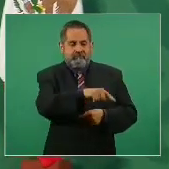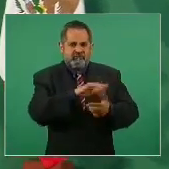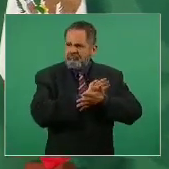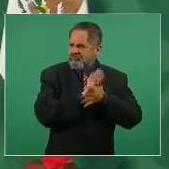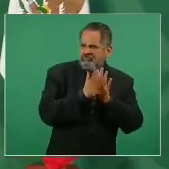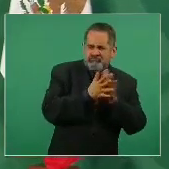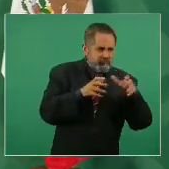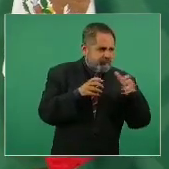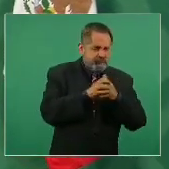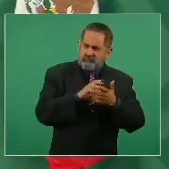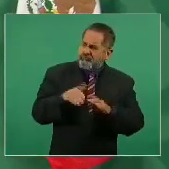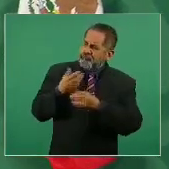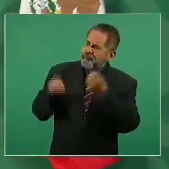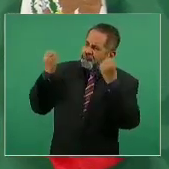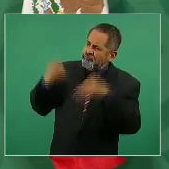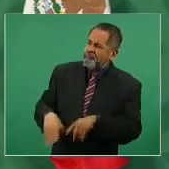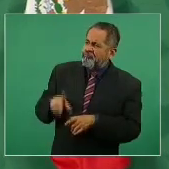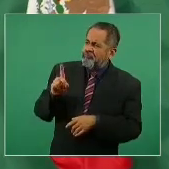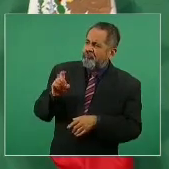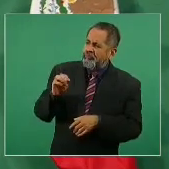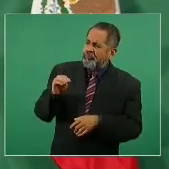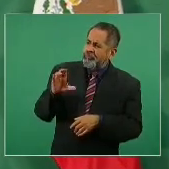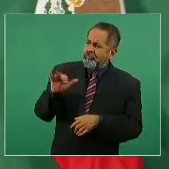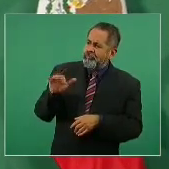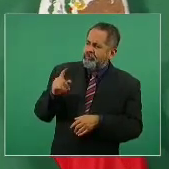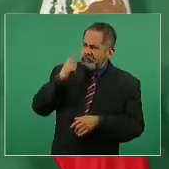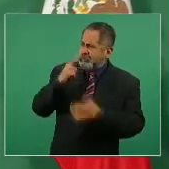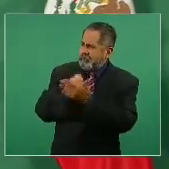conspiran contra la democracia.